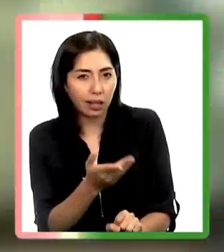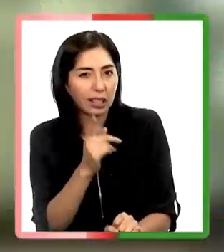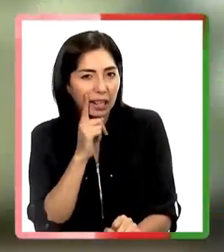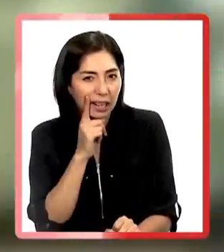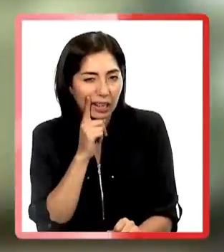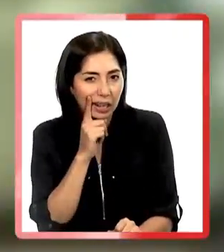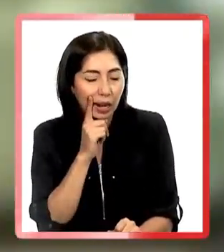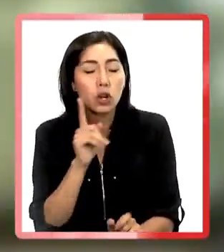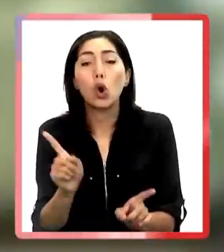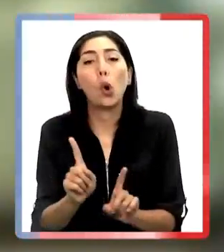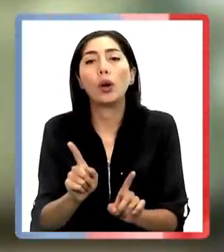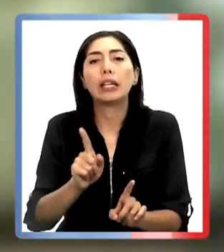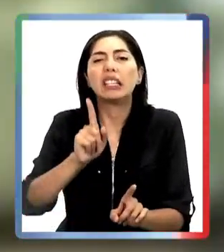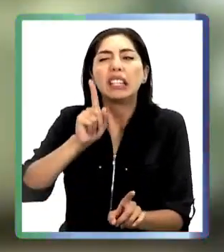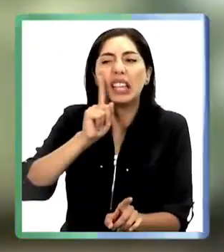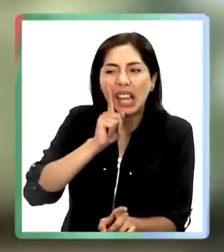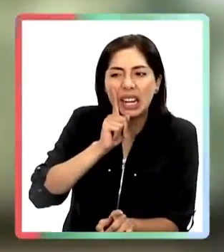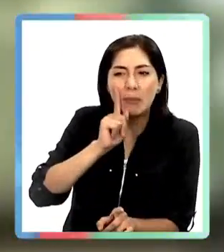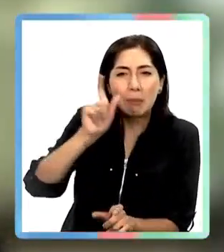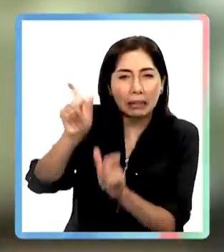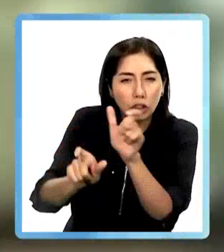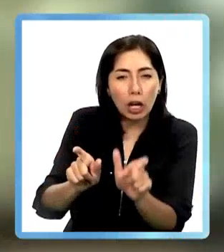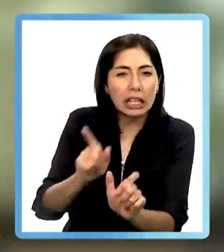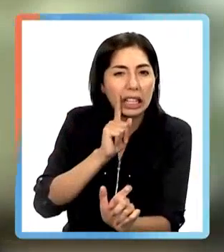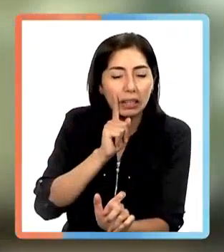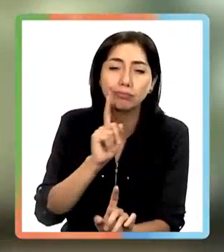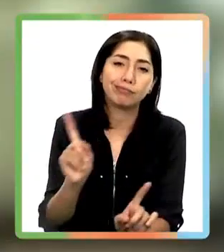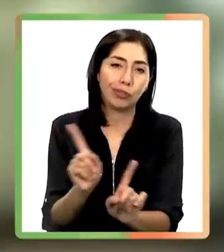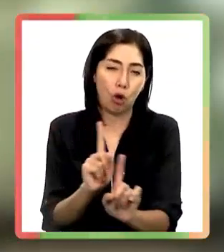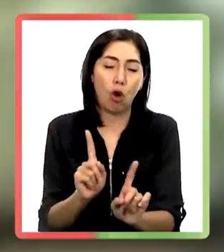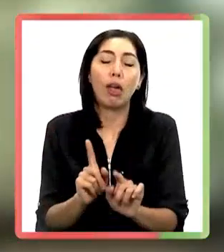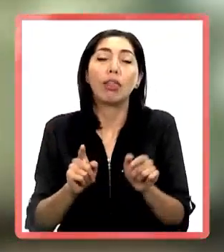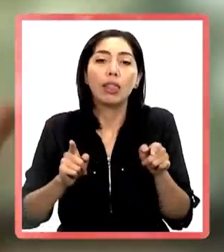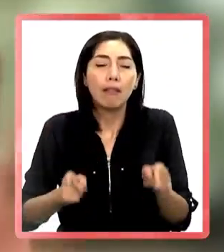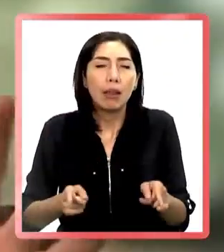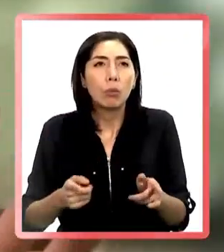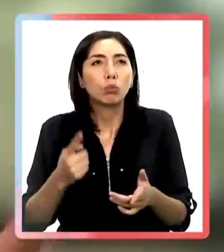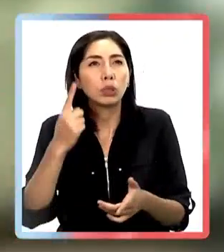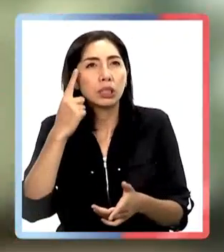manera? Más que quienes, así como objetivos específicos, tenemos que